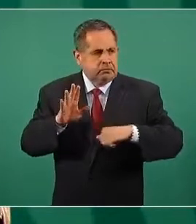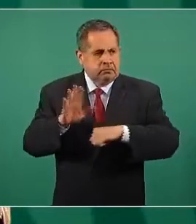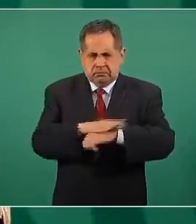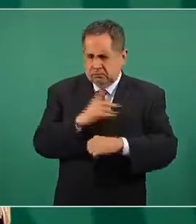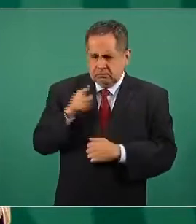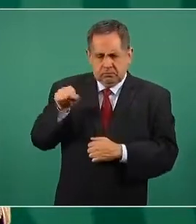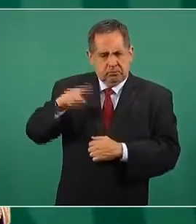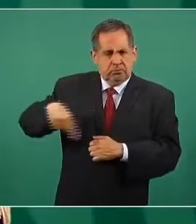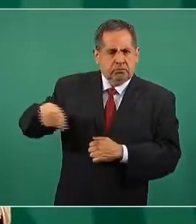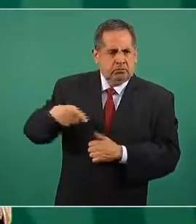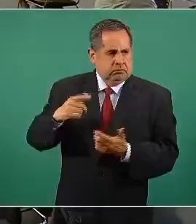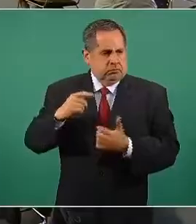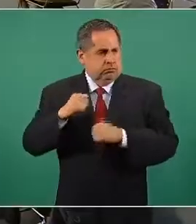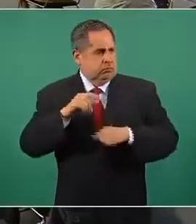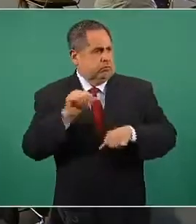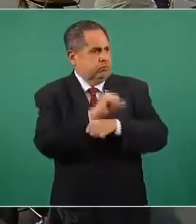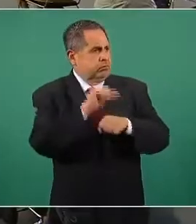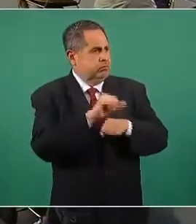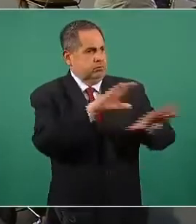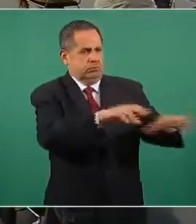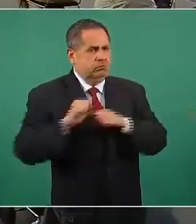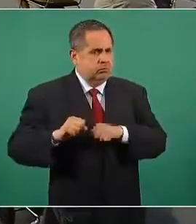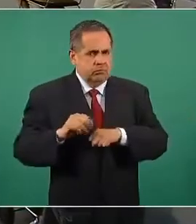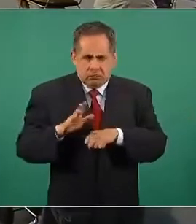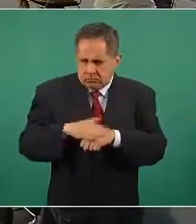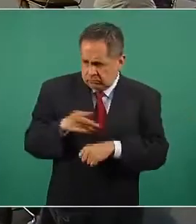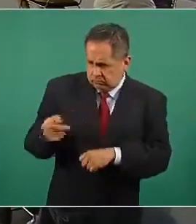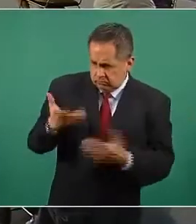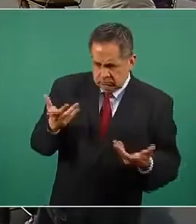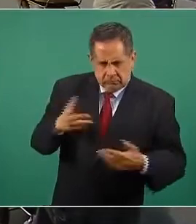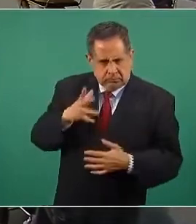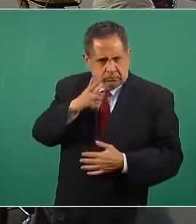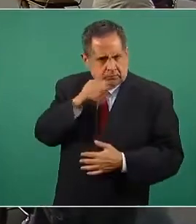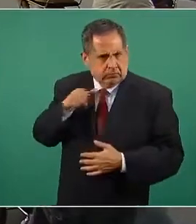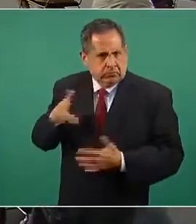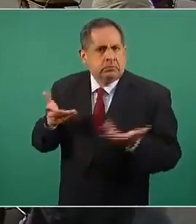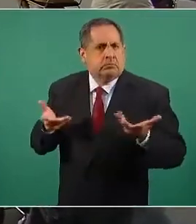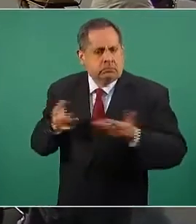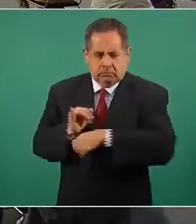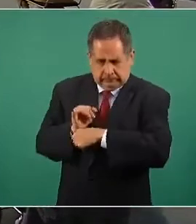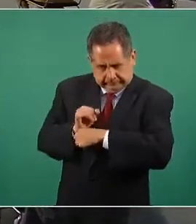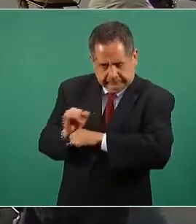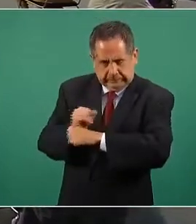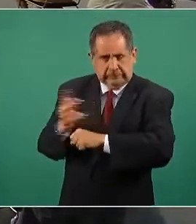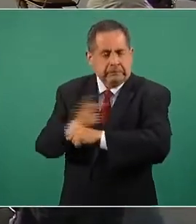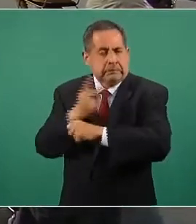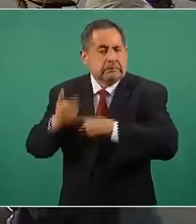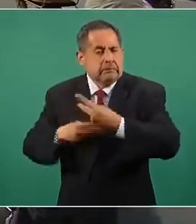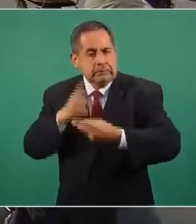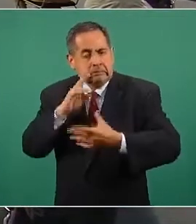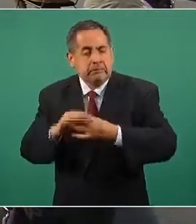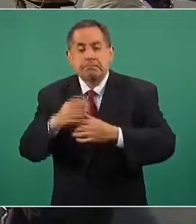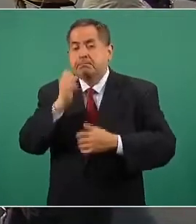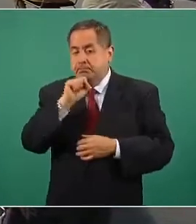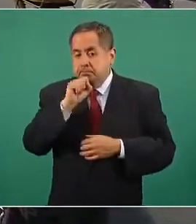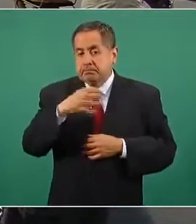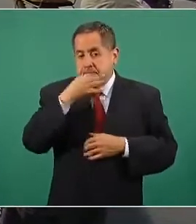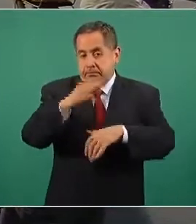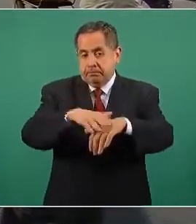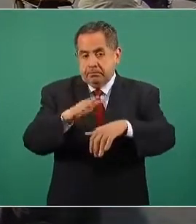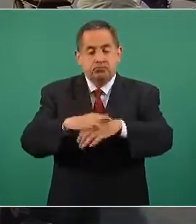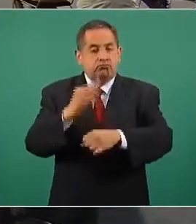o qué facultades aseguró, por ejemplo, una camioneta, eso también tendría que ser objeto de investigación. Y también decirte que estamos